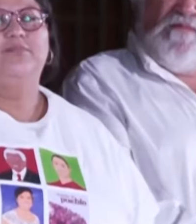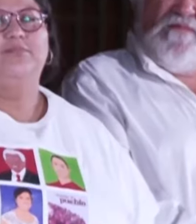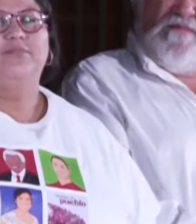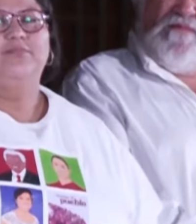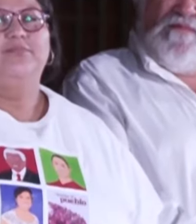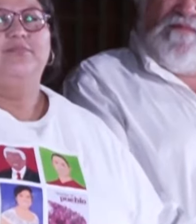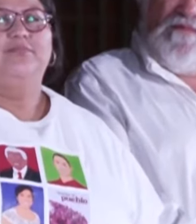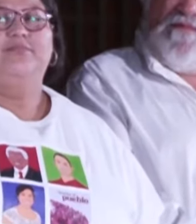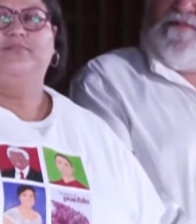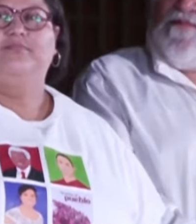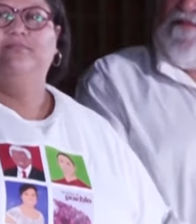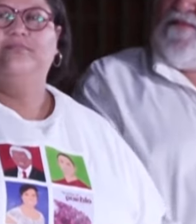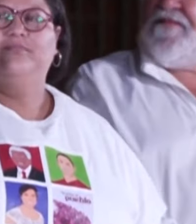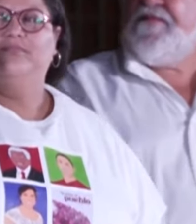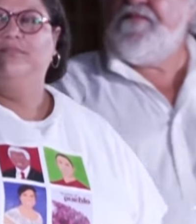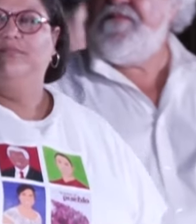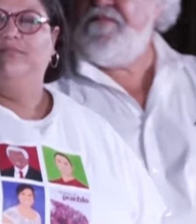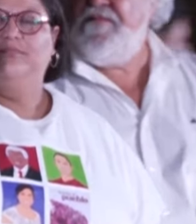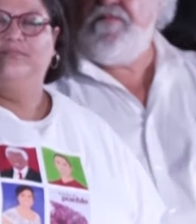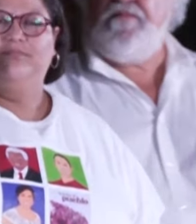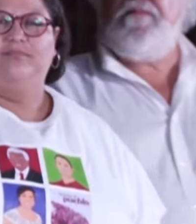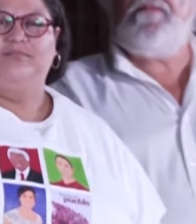Sheinbaum, quien habría invitado al funcionario a permanecer en el